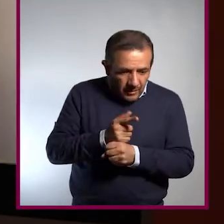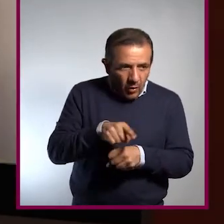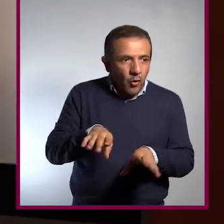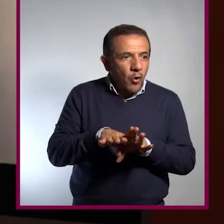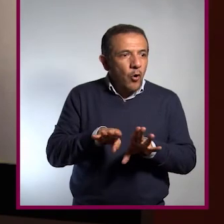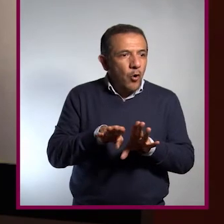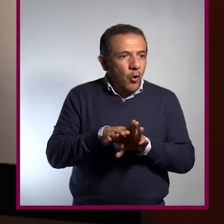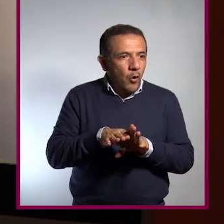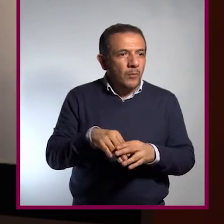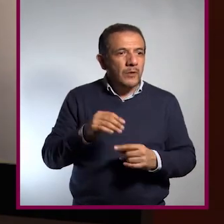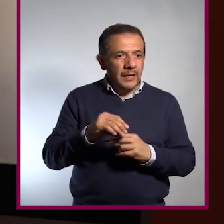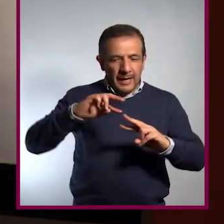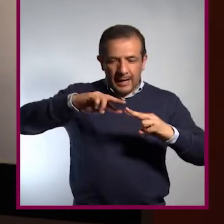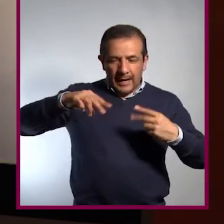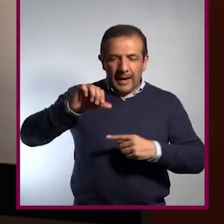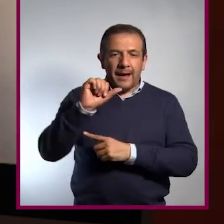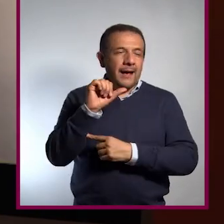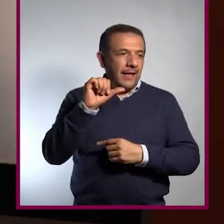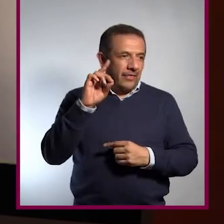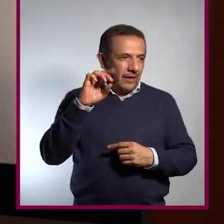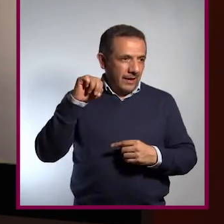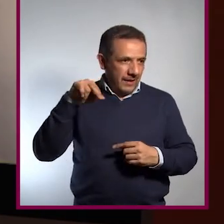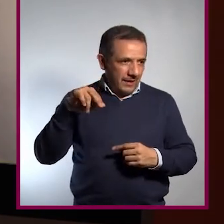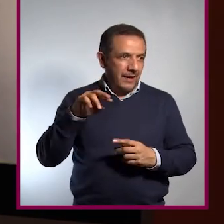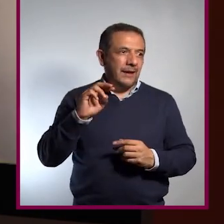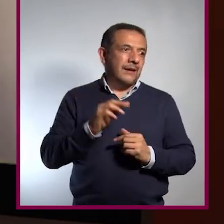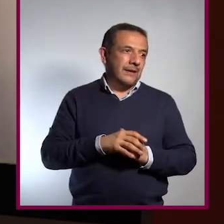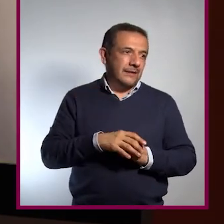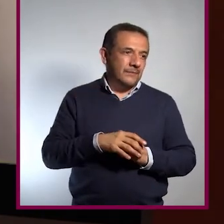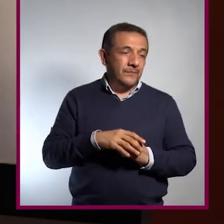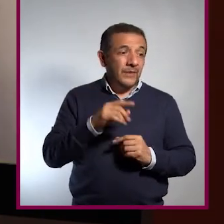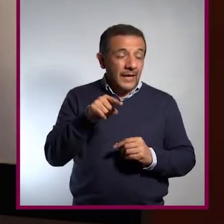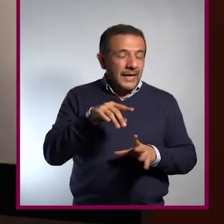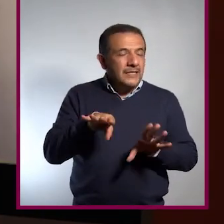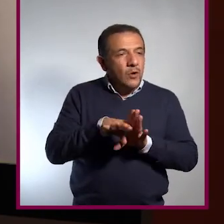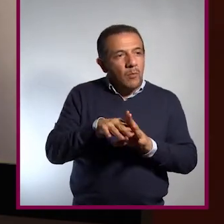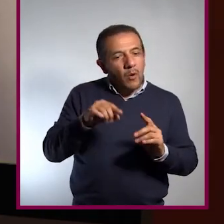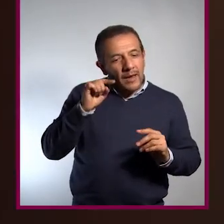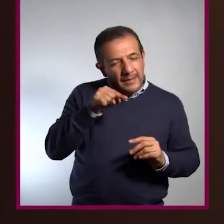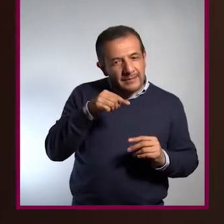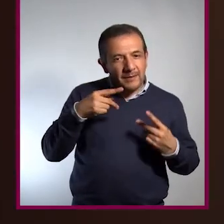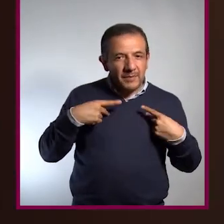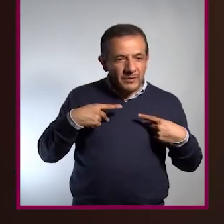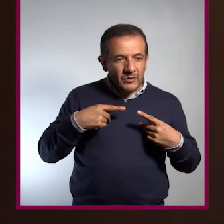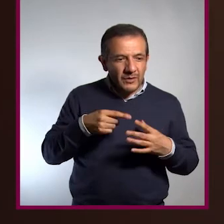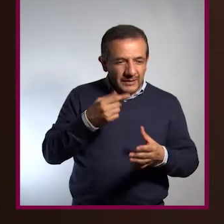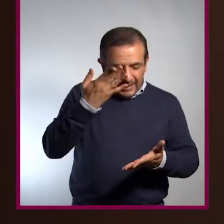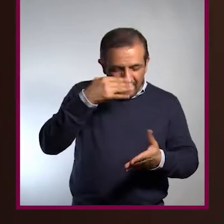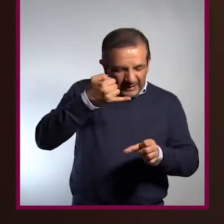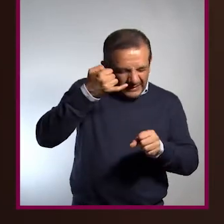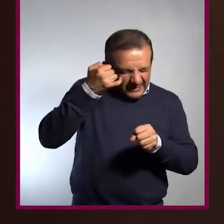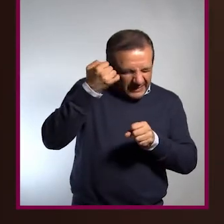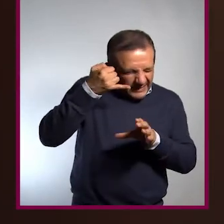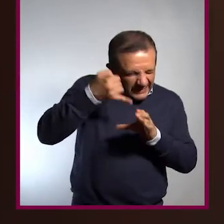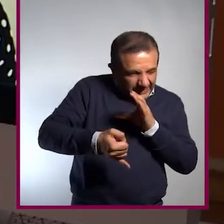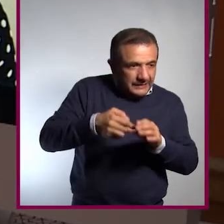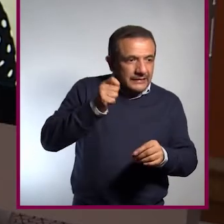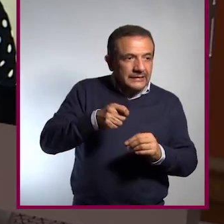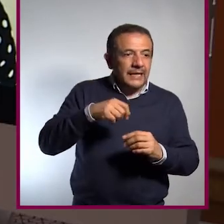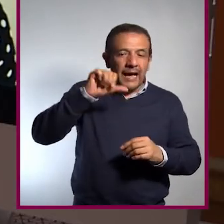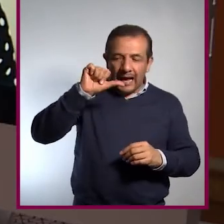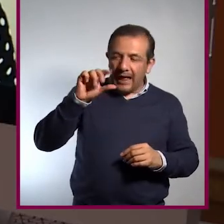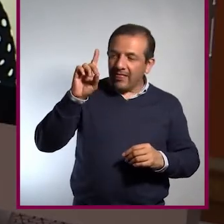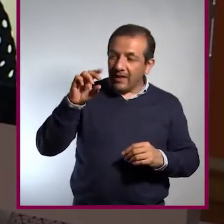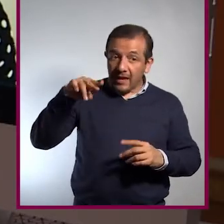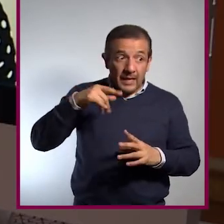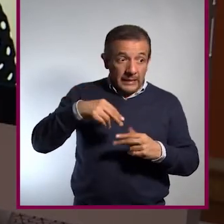estructura molecular de los ácidos nucleicos. Es más o menos como decir, ellos descubrieron cómo está compuesto el ADN. La genética es tan